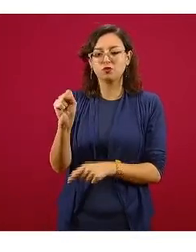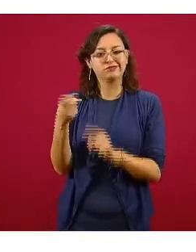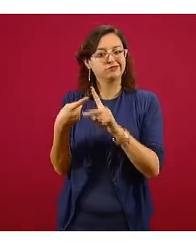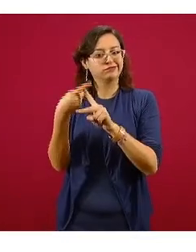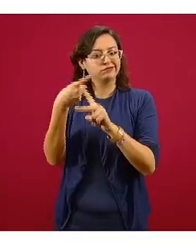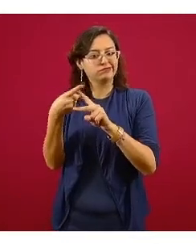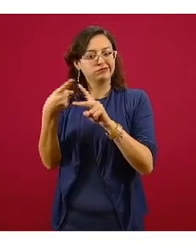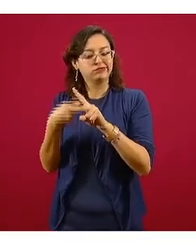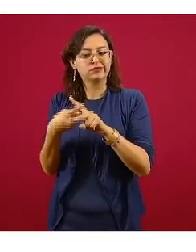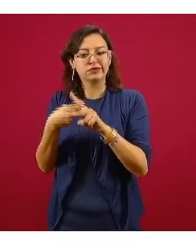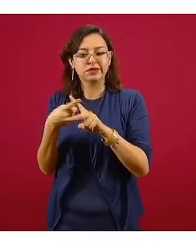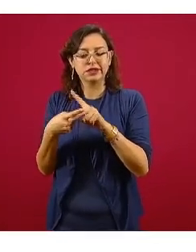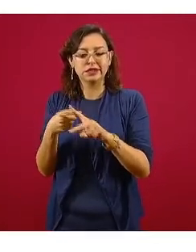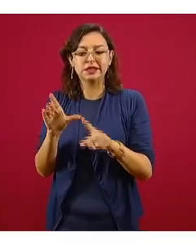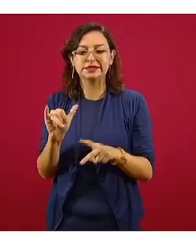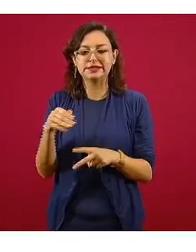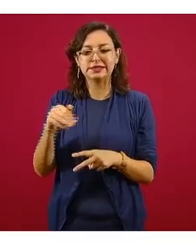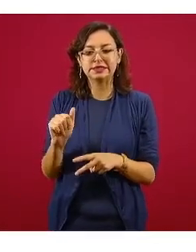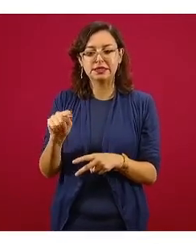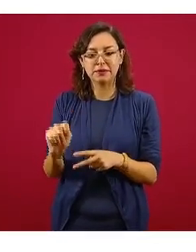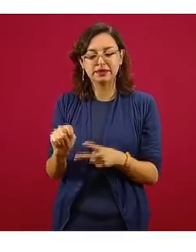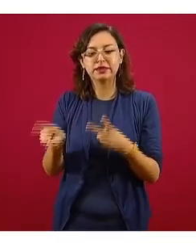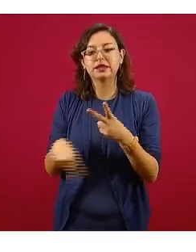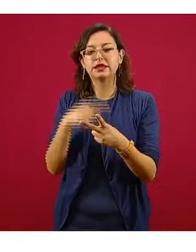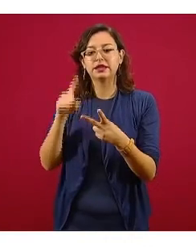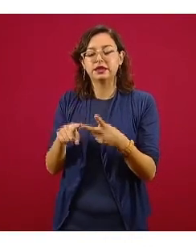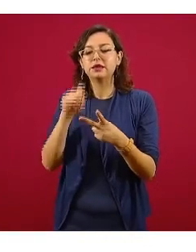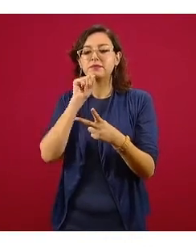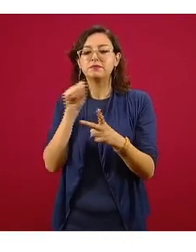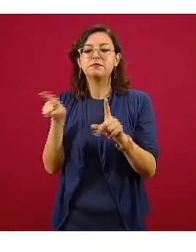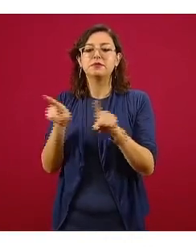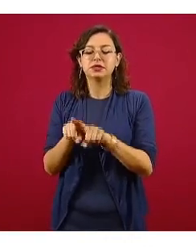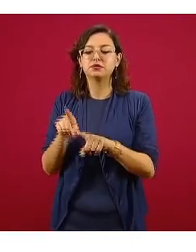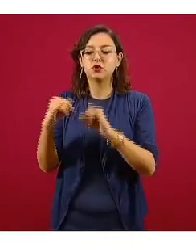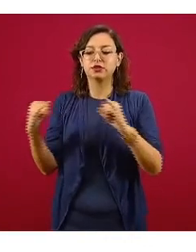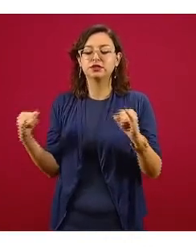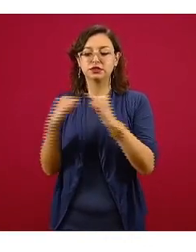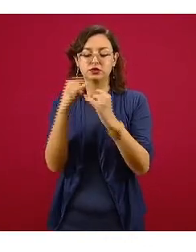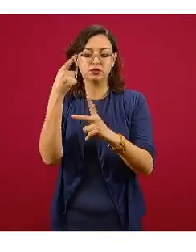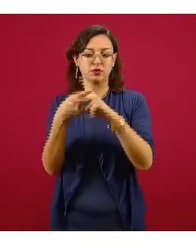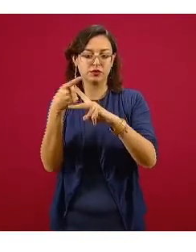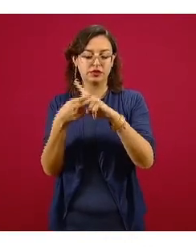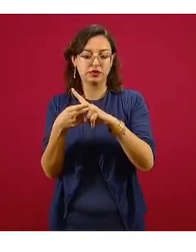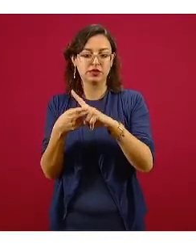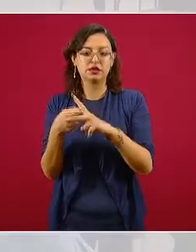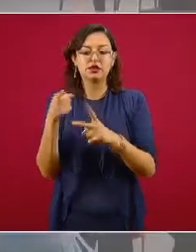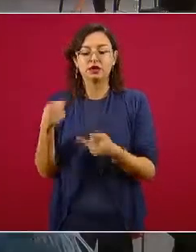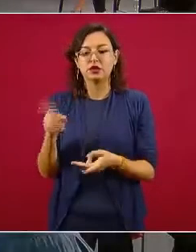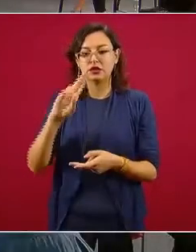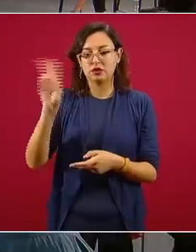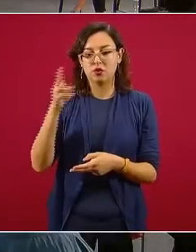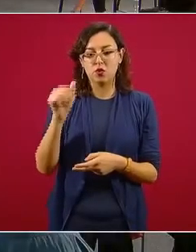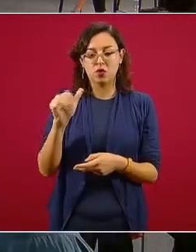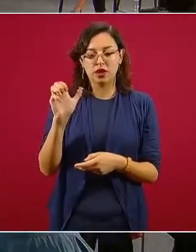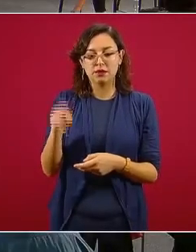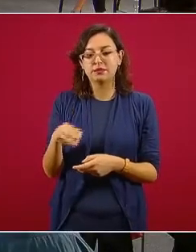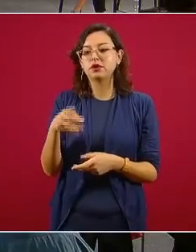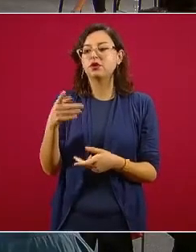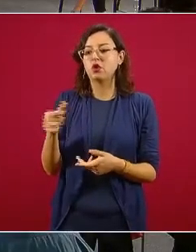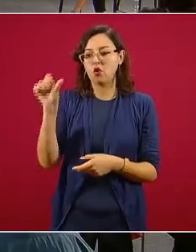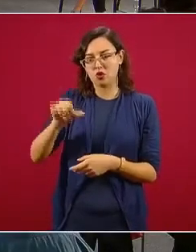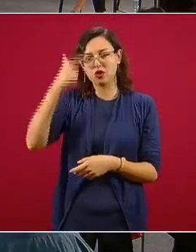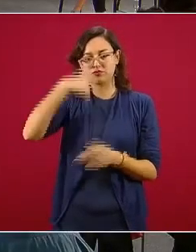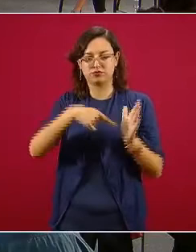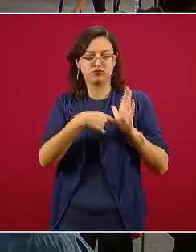matemáticos del CIMAT y del Instituto de Matemáticas de la Universidad Nacional. Detallaremos quiénes son esta misma